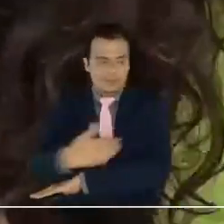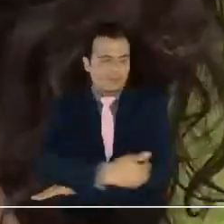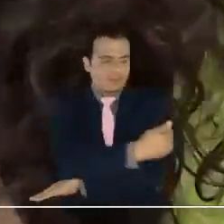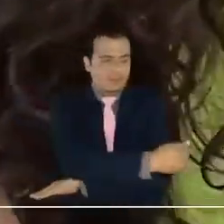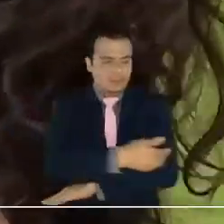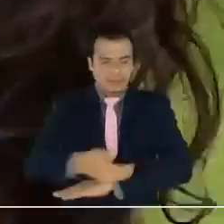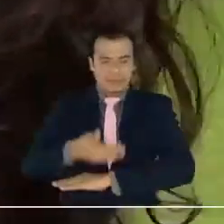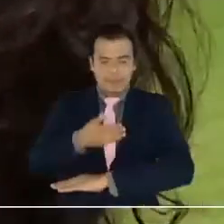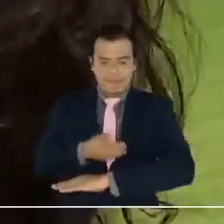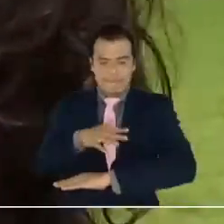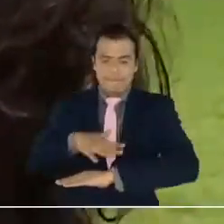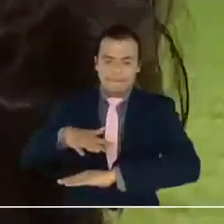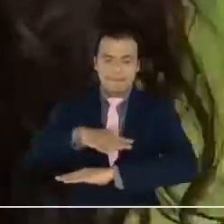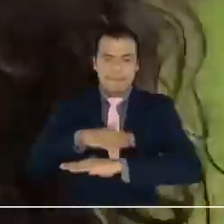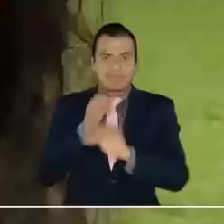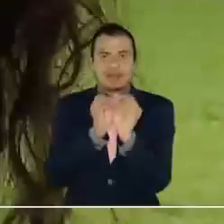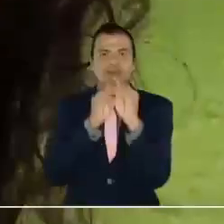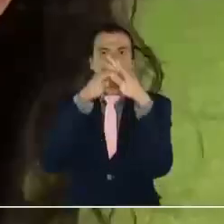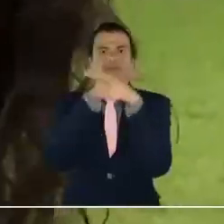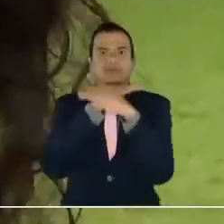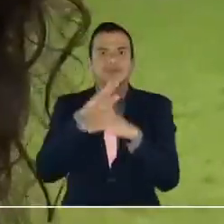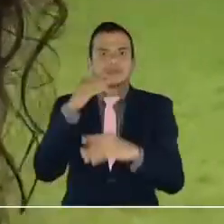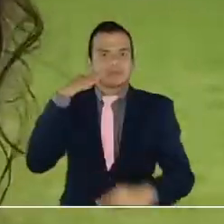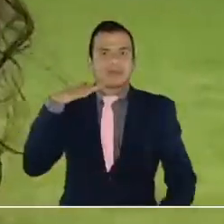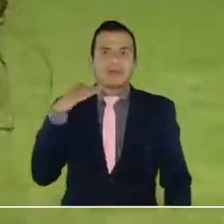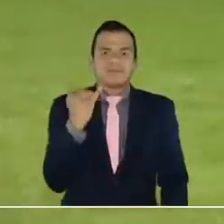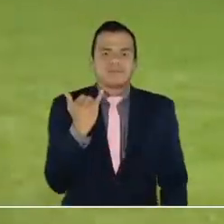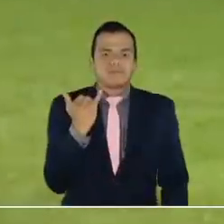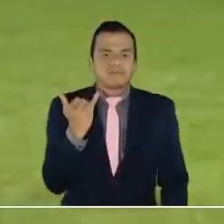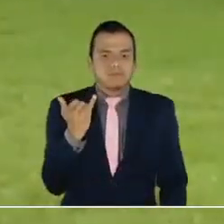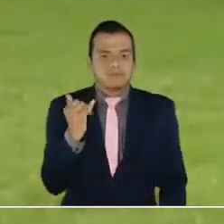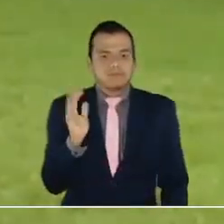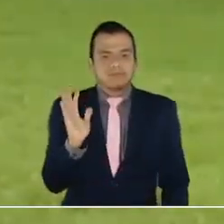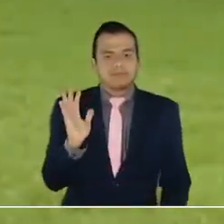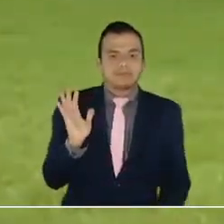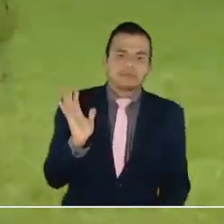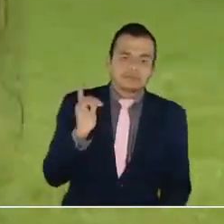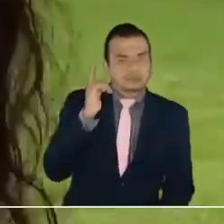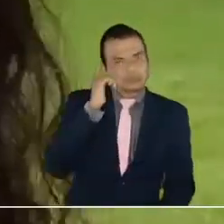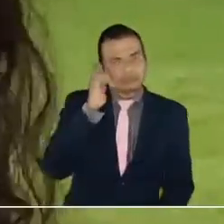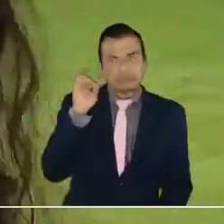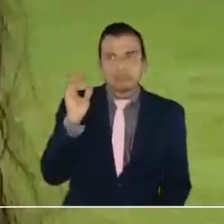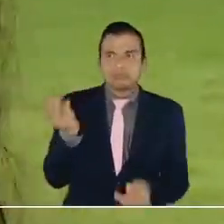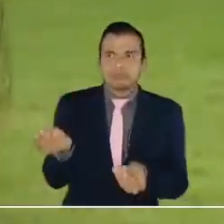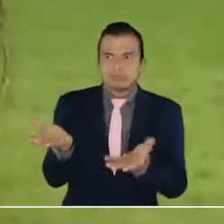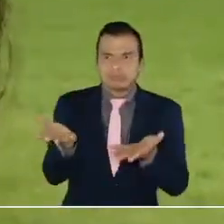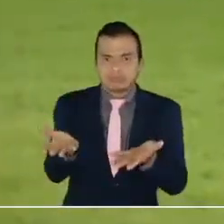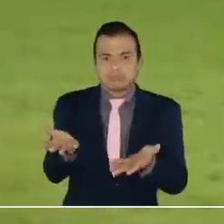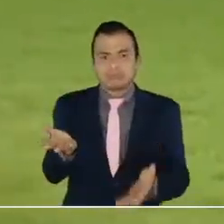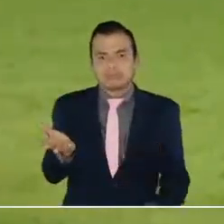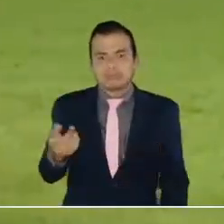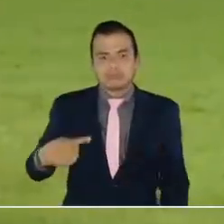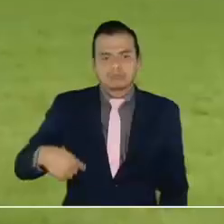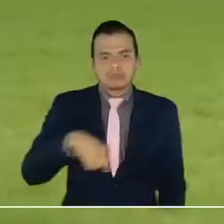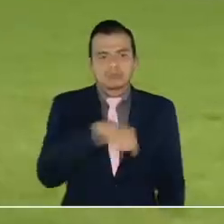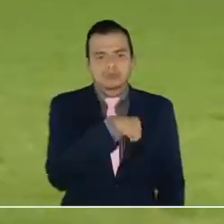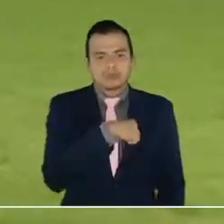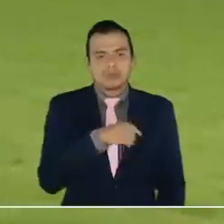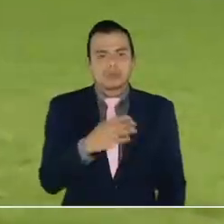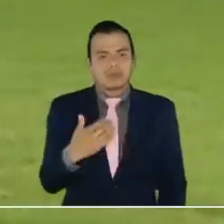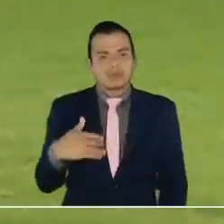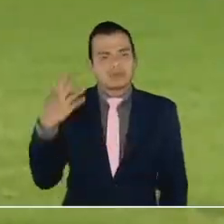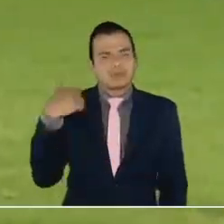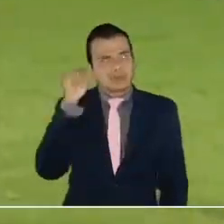sido de todos nosotros y pues... pequeñitas, uno se sentaba por acá con su mamá, con su